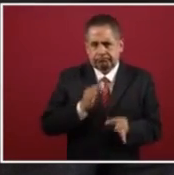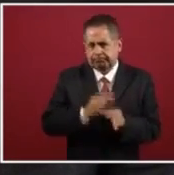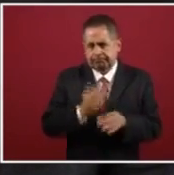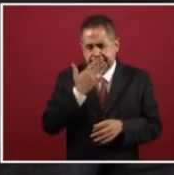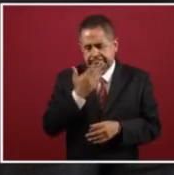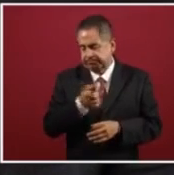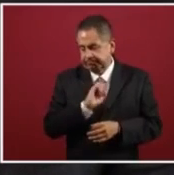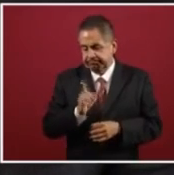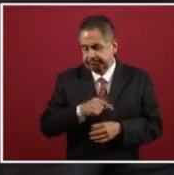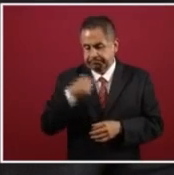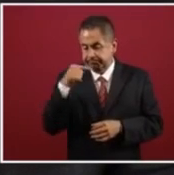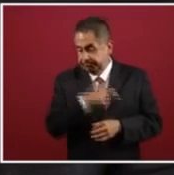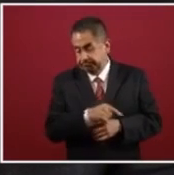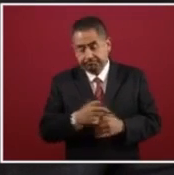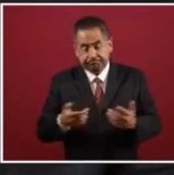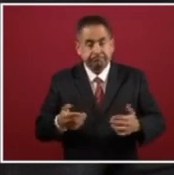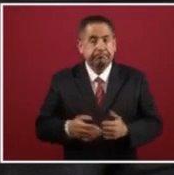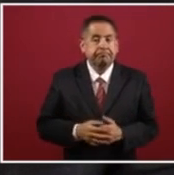su